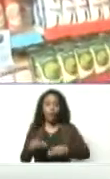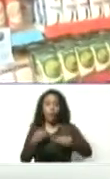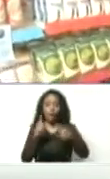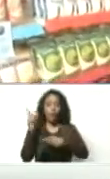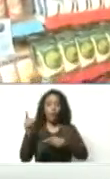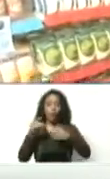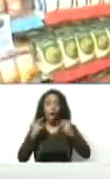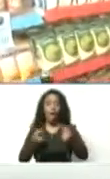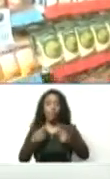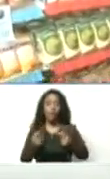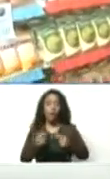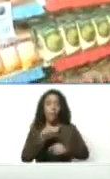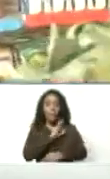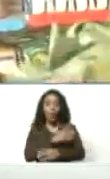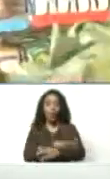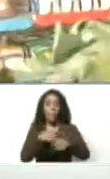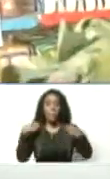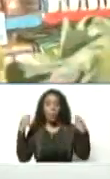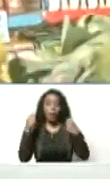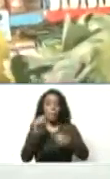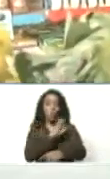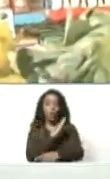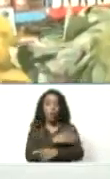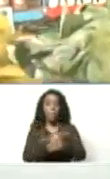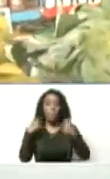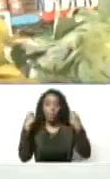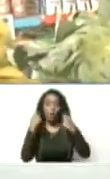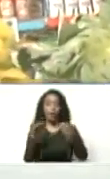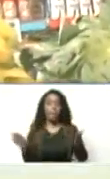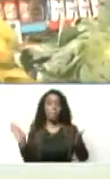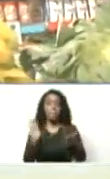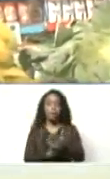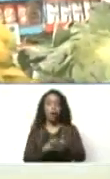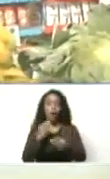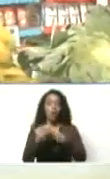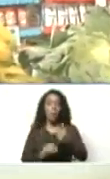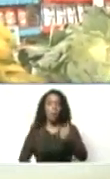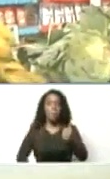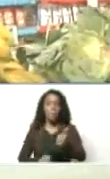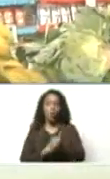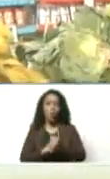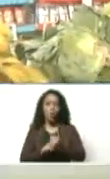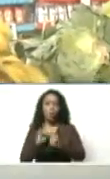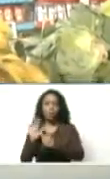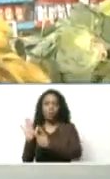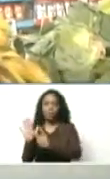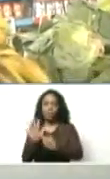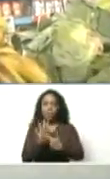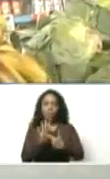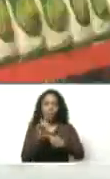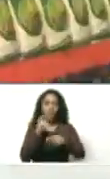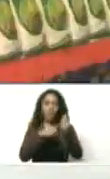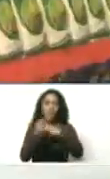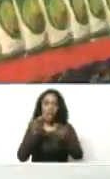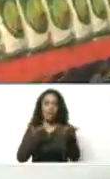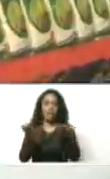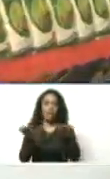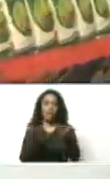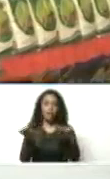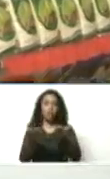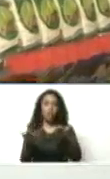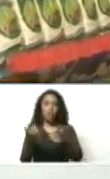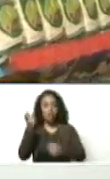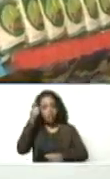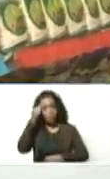activos al poder popular para que el poder popular lo ponga como abasto, como vitrina, al servicio